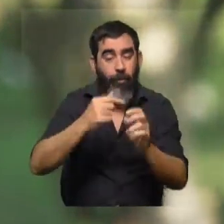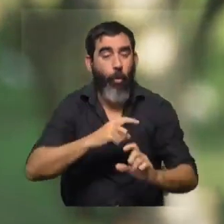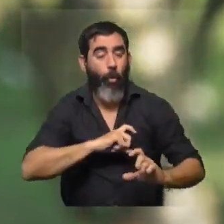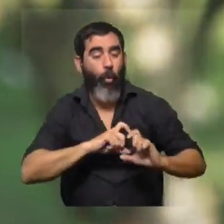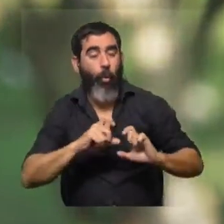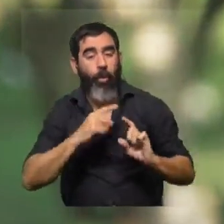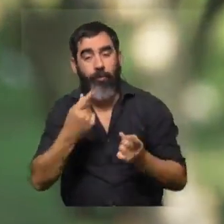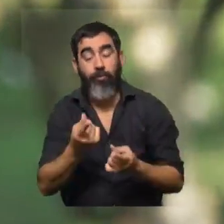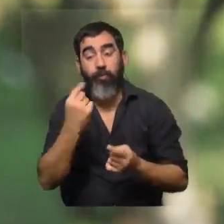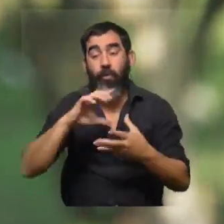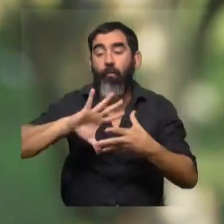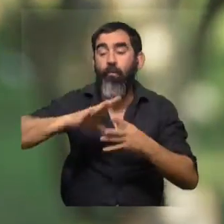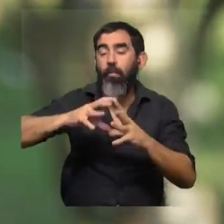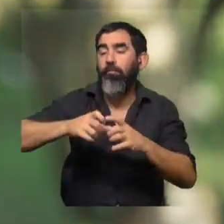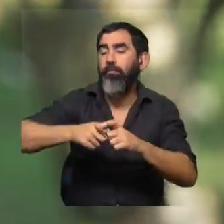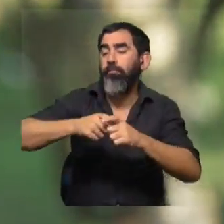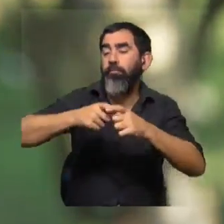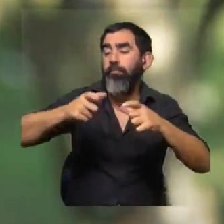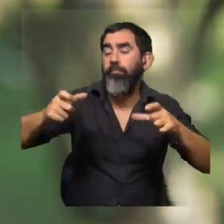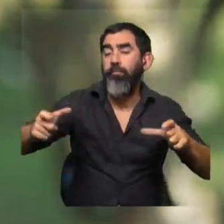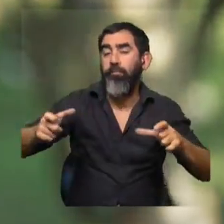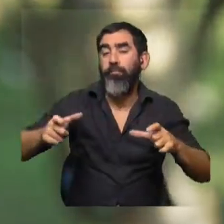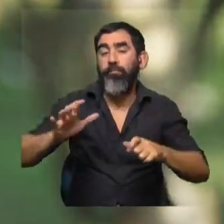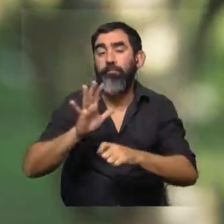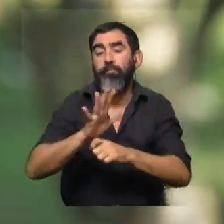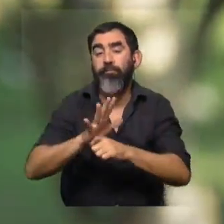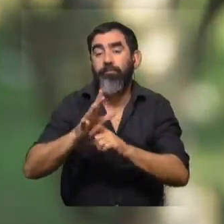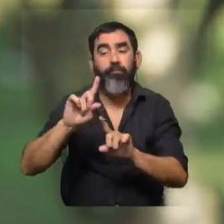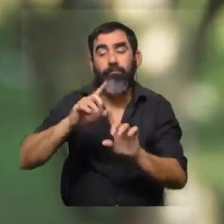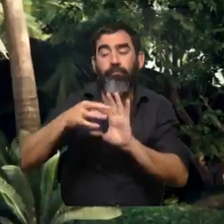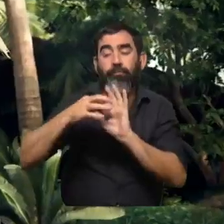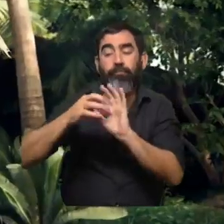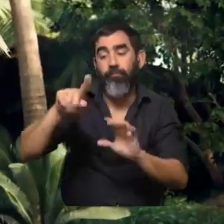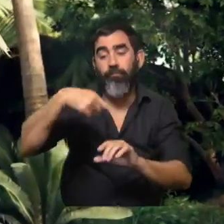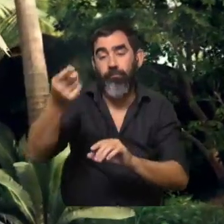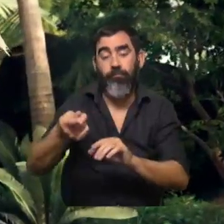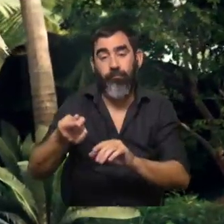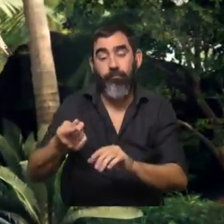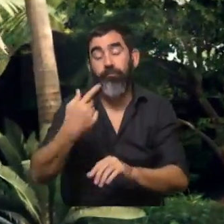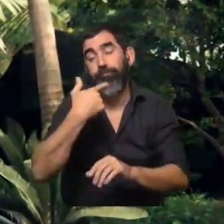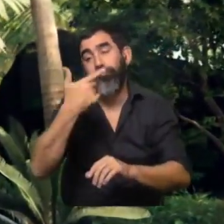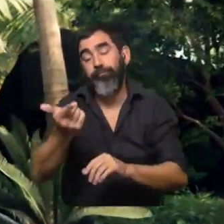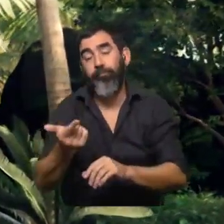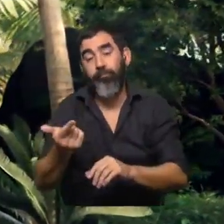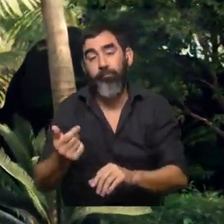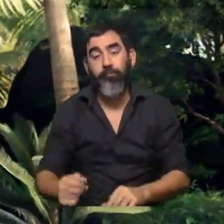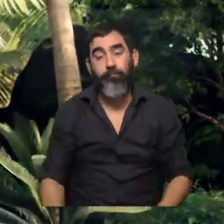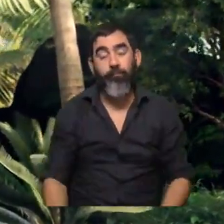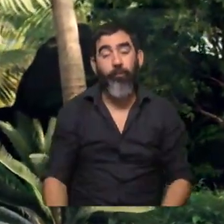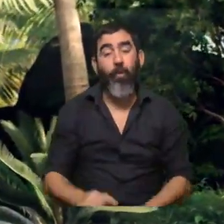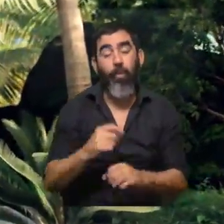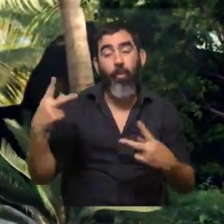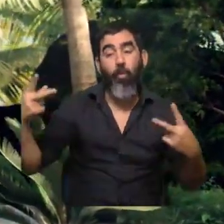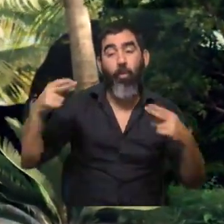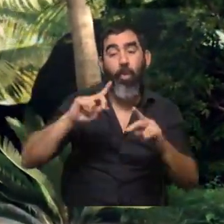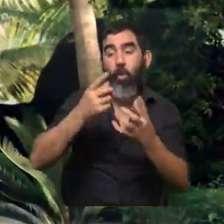su arquitectura se expande y crece de una forma que una parte no depende totalmente de la otra. Es por eso que, por ejemplo, se pueden podar